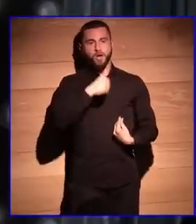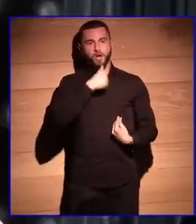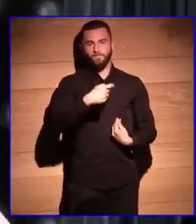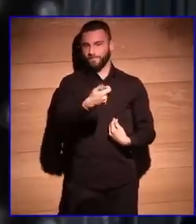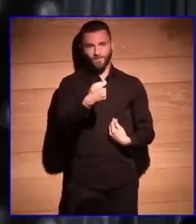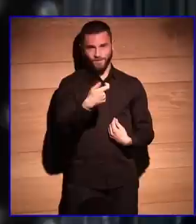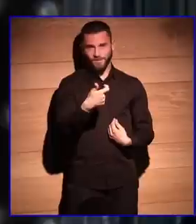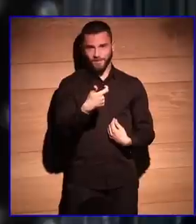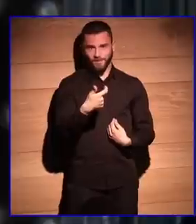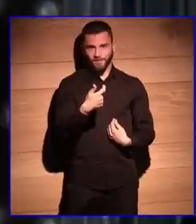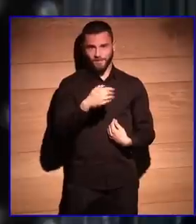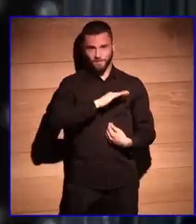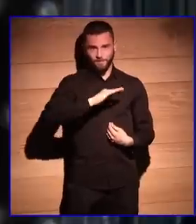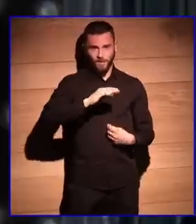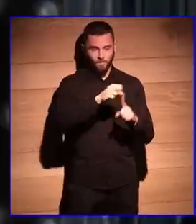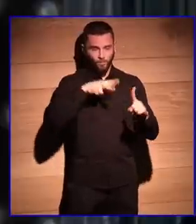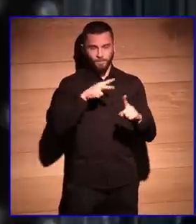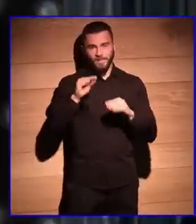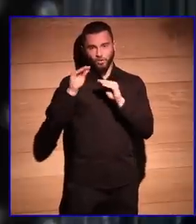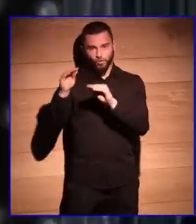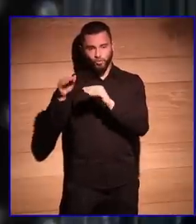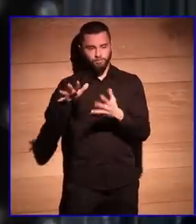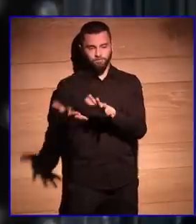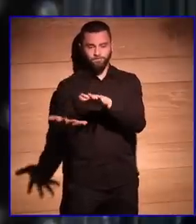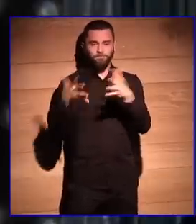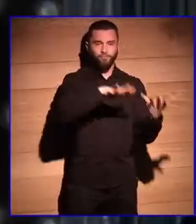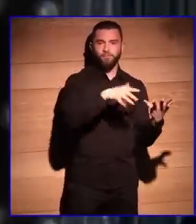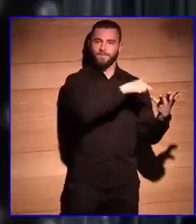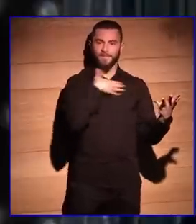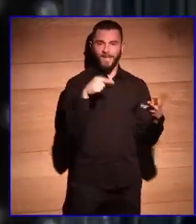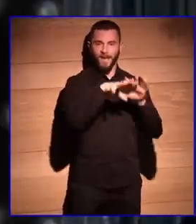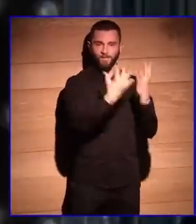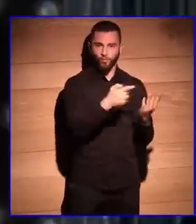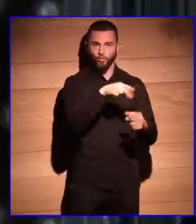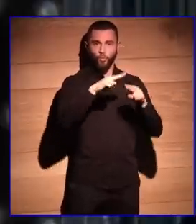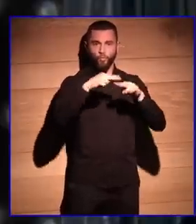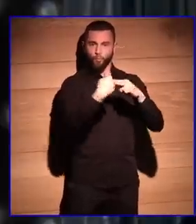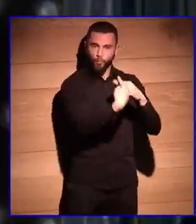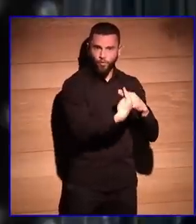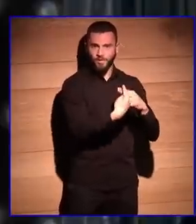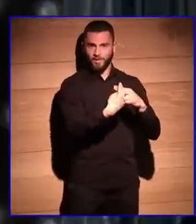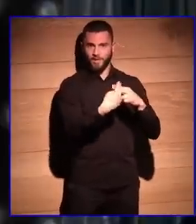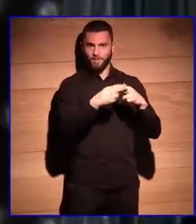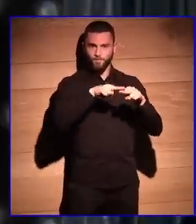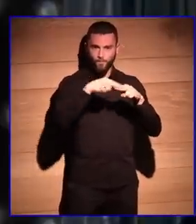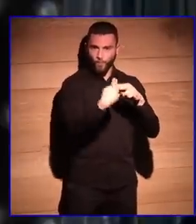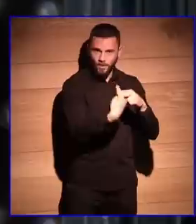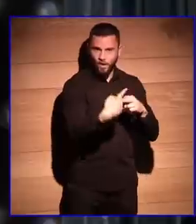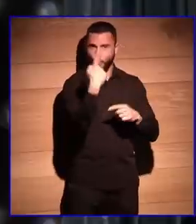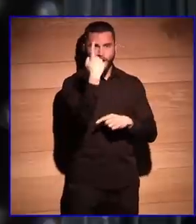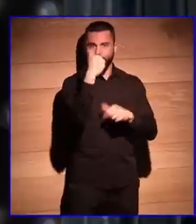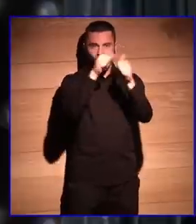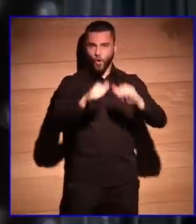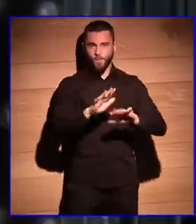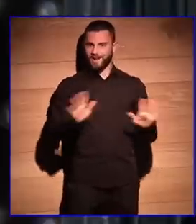se adapten a su visión del mundo, porque está construyendo un puzzle y en ese puzzle las cosas solo pueden salir de una determinada